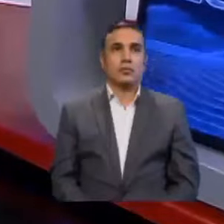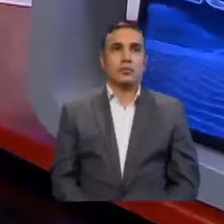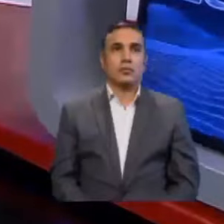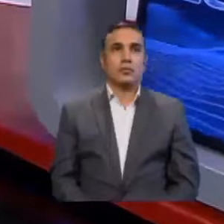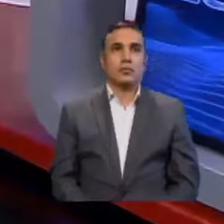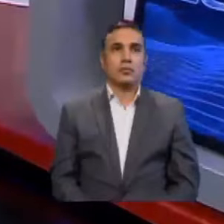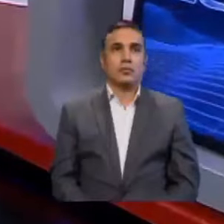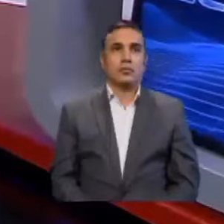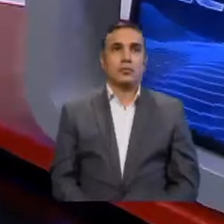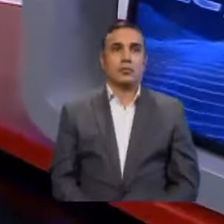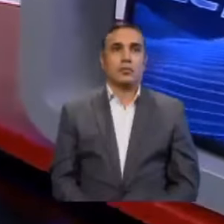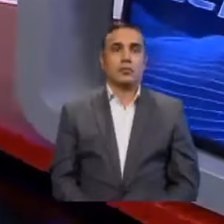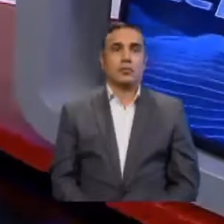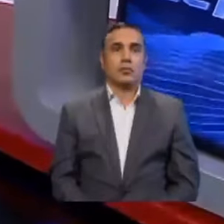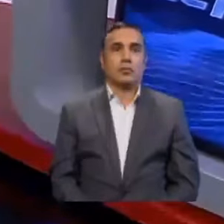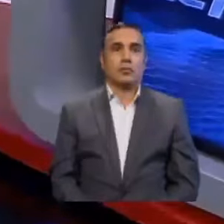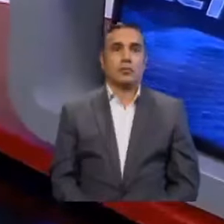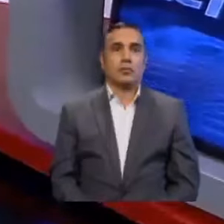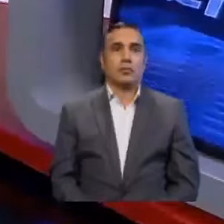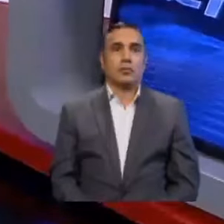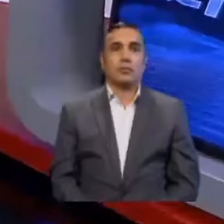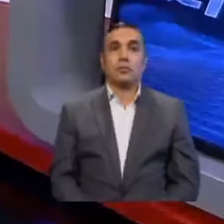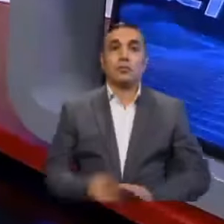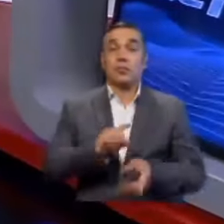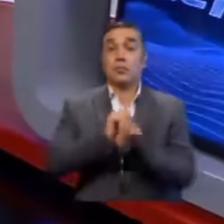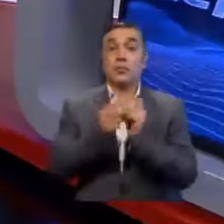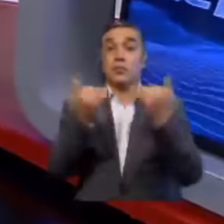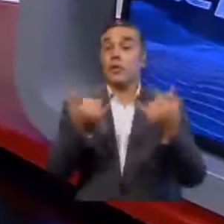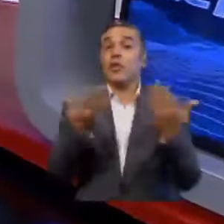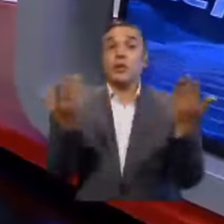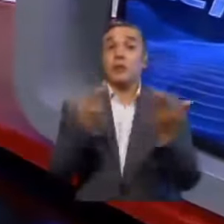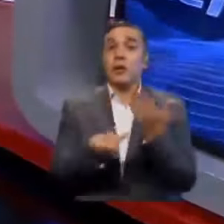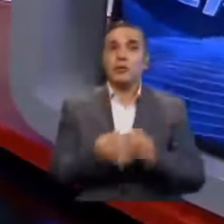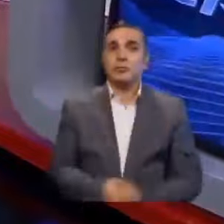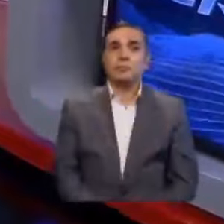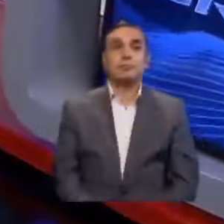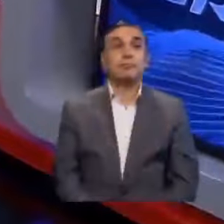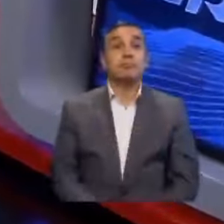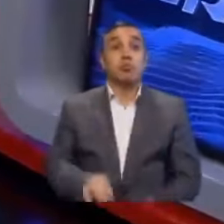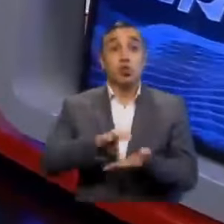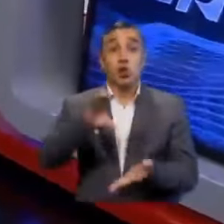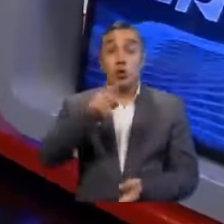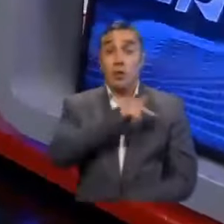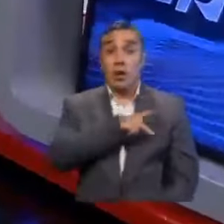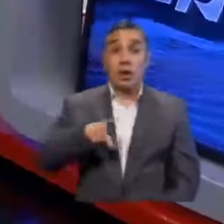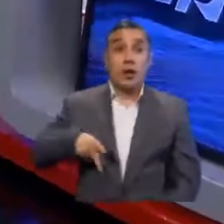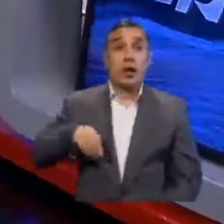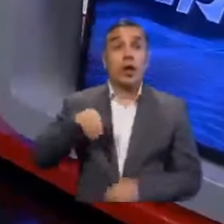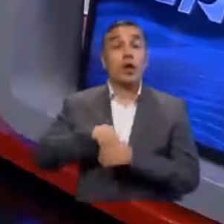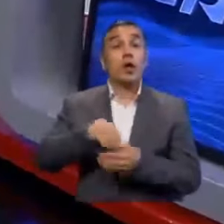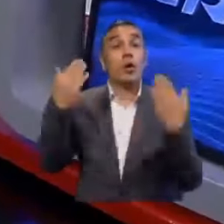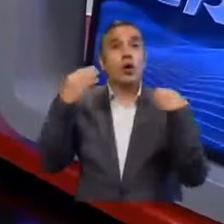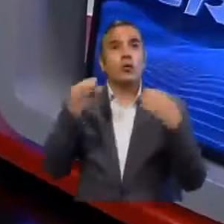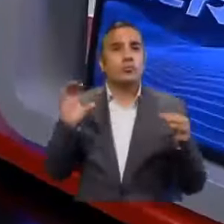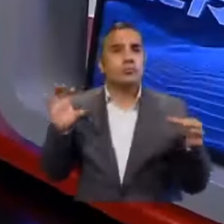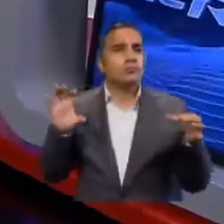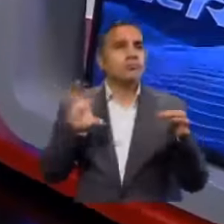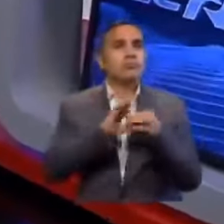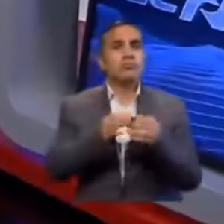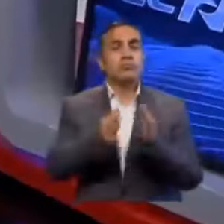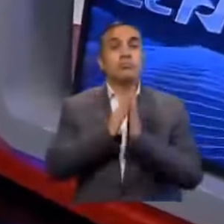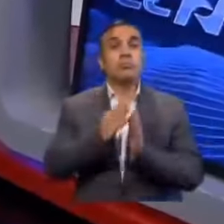y en otras cárceles del país, vamos a cambiar un poco el panorama y nos vamos con lo siguiente. Los colegios particulares de Guayaquil se unen al pedido